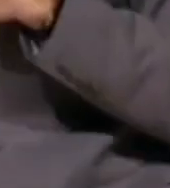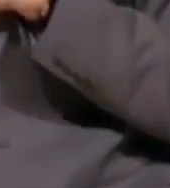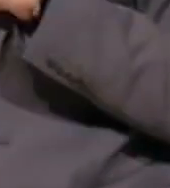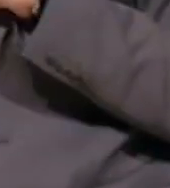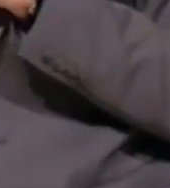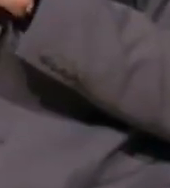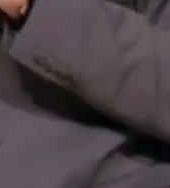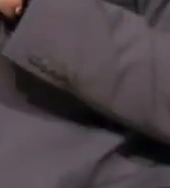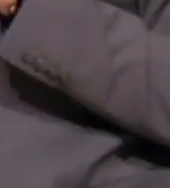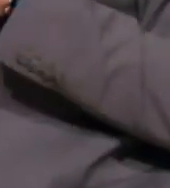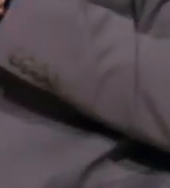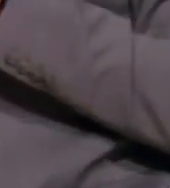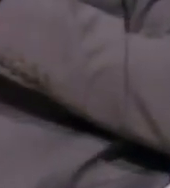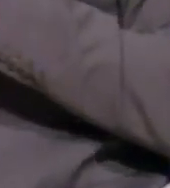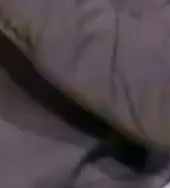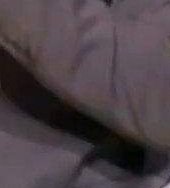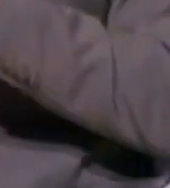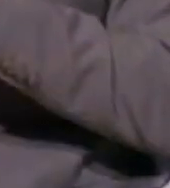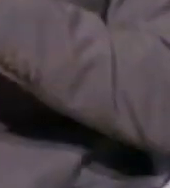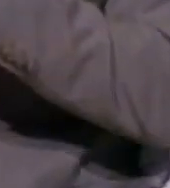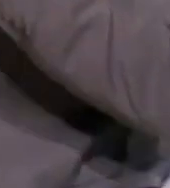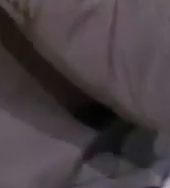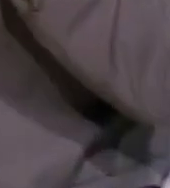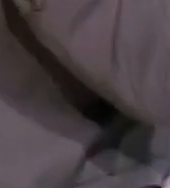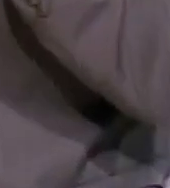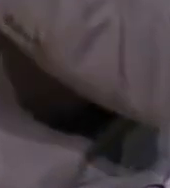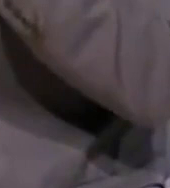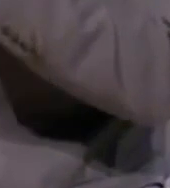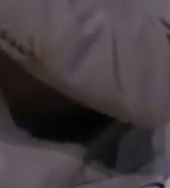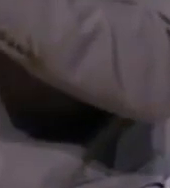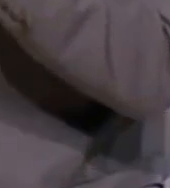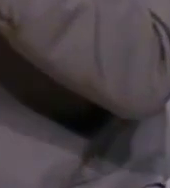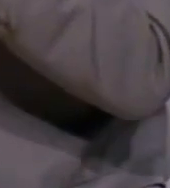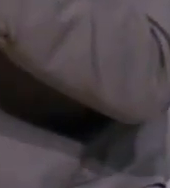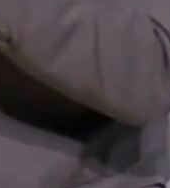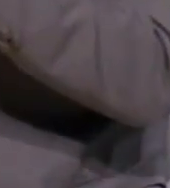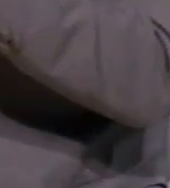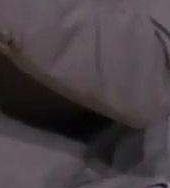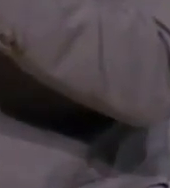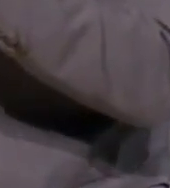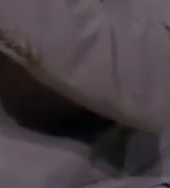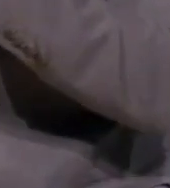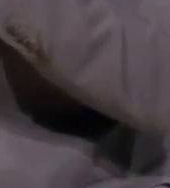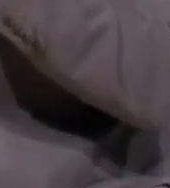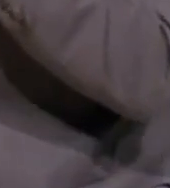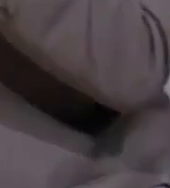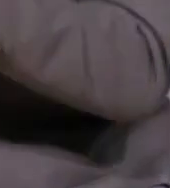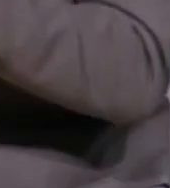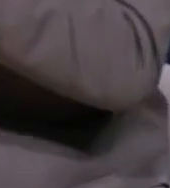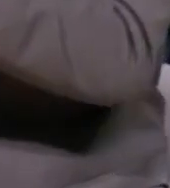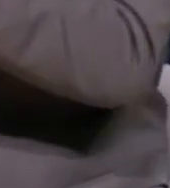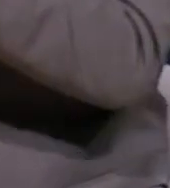Entonces, lo que yo digo es que la próxima administración debería darle mucha atención a esos problemas nuevos. Porque si los